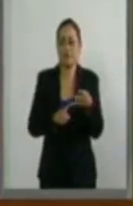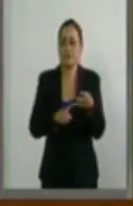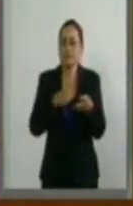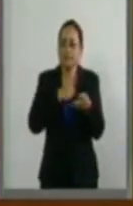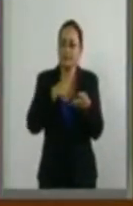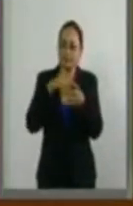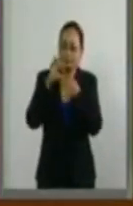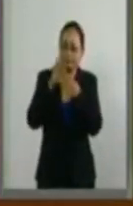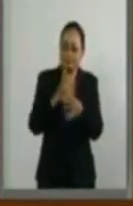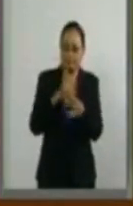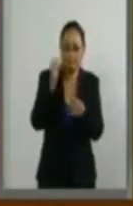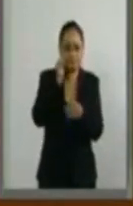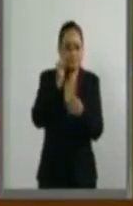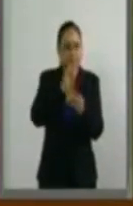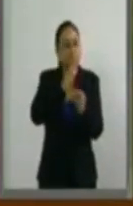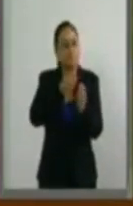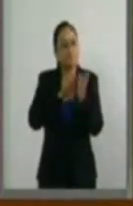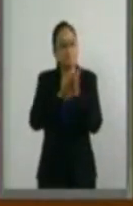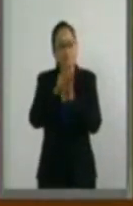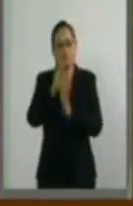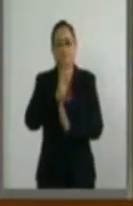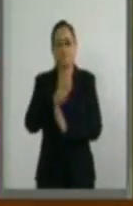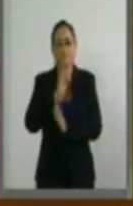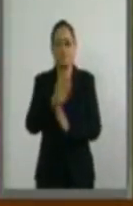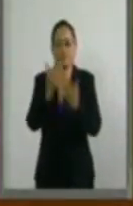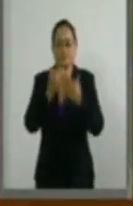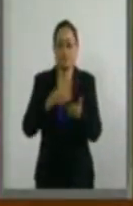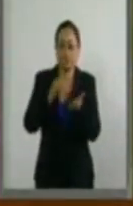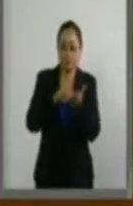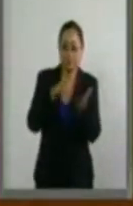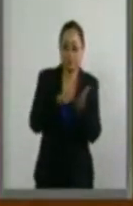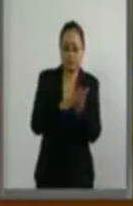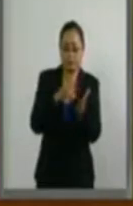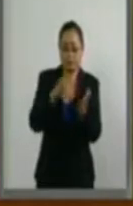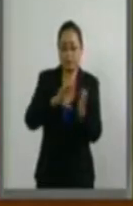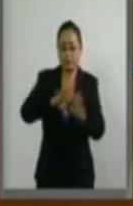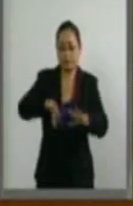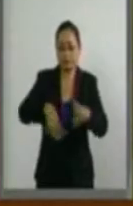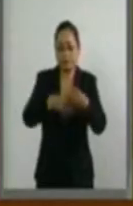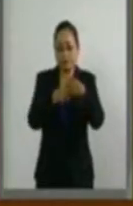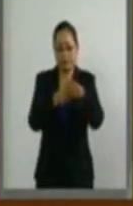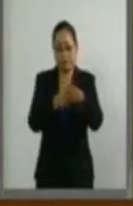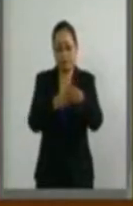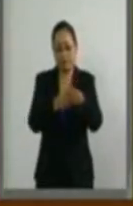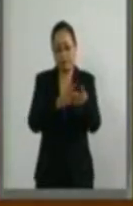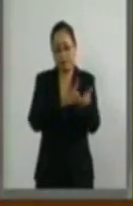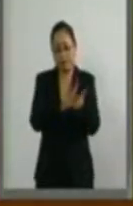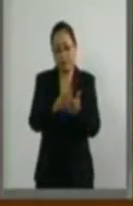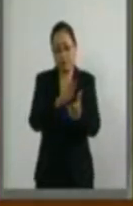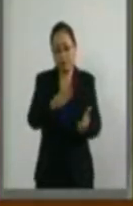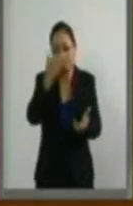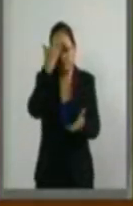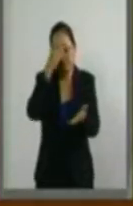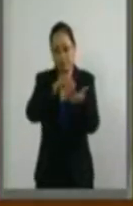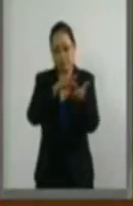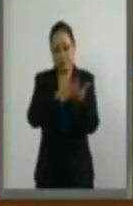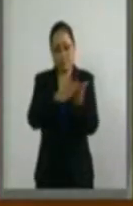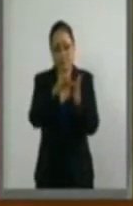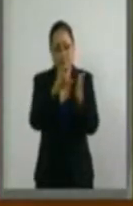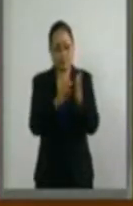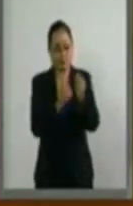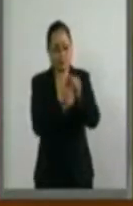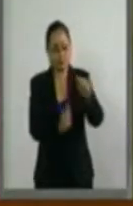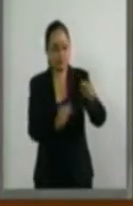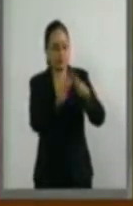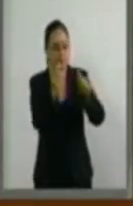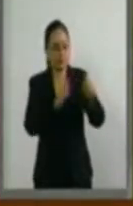interdependencia y progresividad considerados en el conjunto de derechos reconocidos en nuestra Constitución,